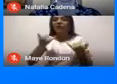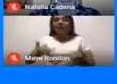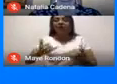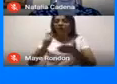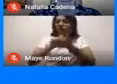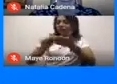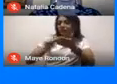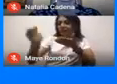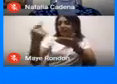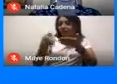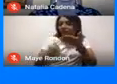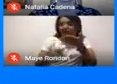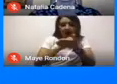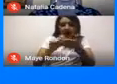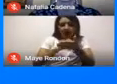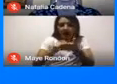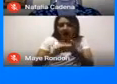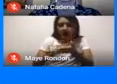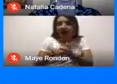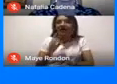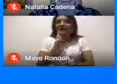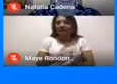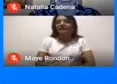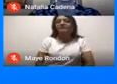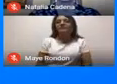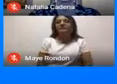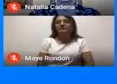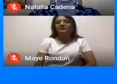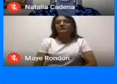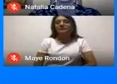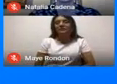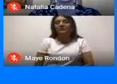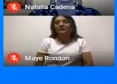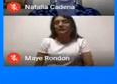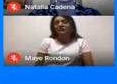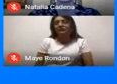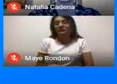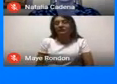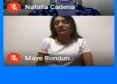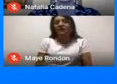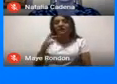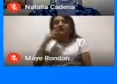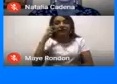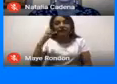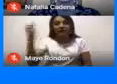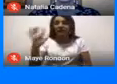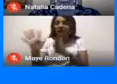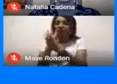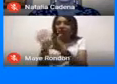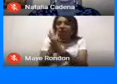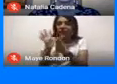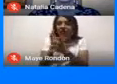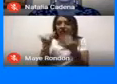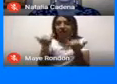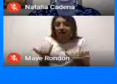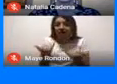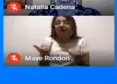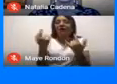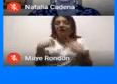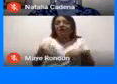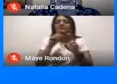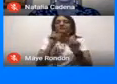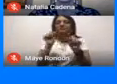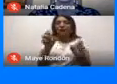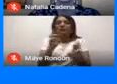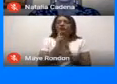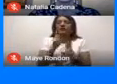las preguntas para el final. Se deja un tiempito de 10 minutos para que la profesional que nos va a contar acerca de la cátedra de hoy nos ayude a responder estas